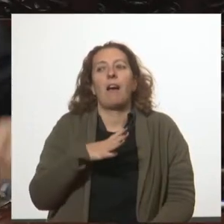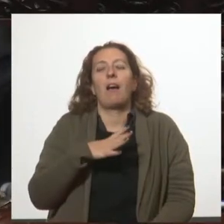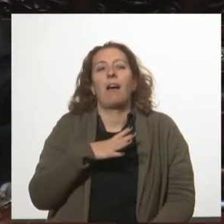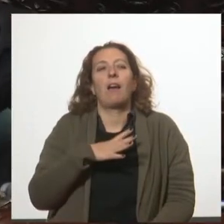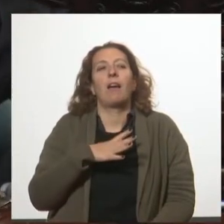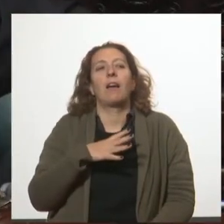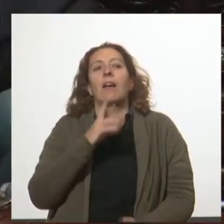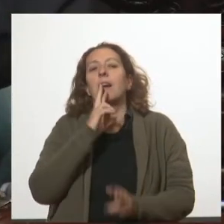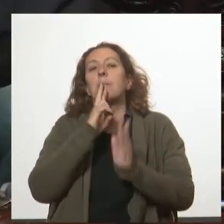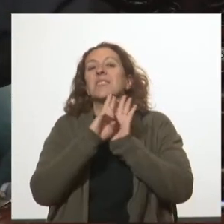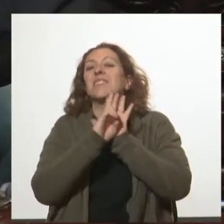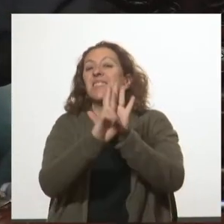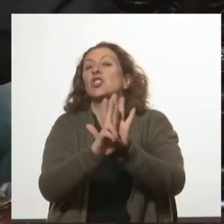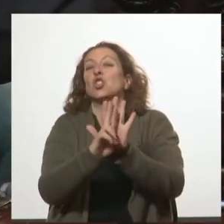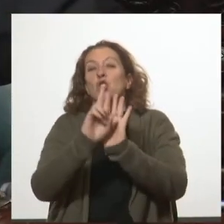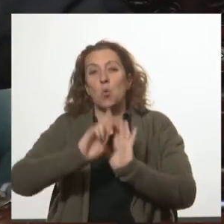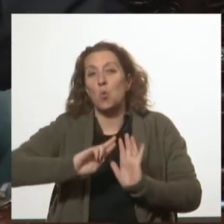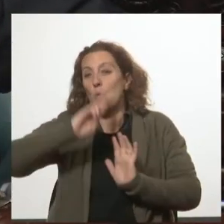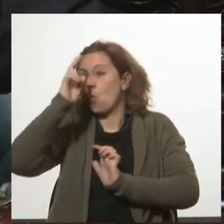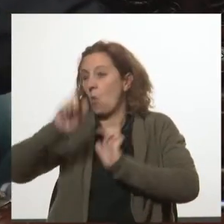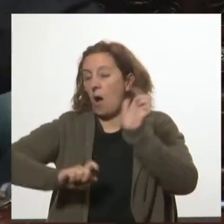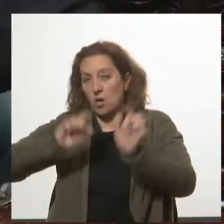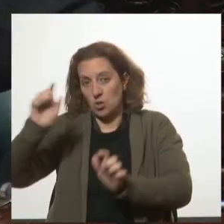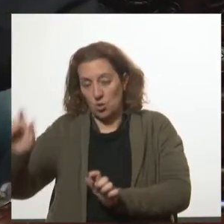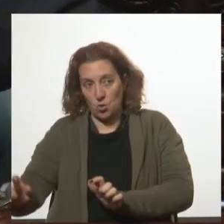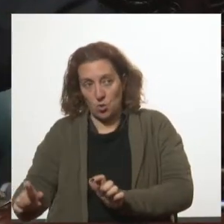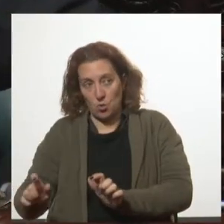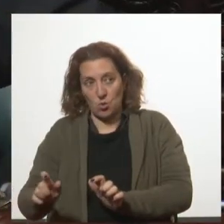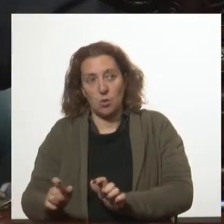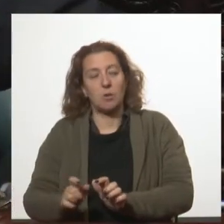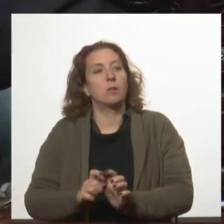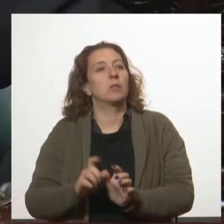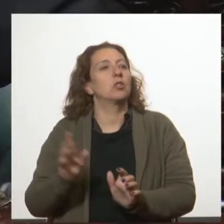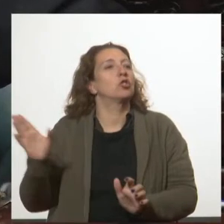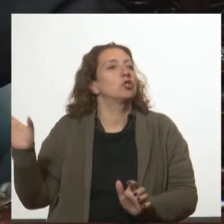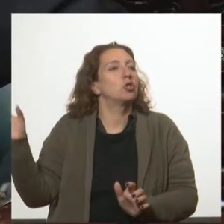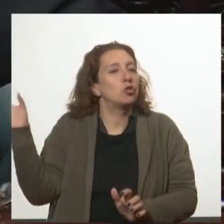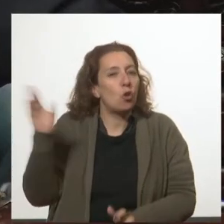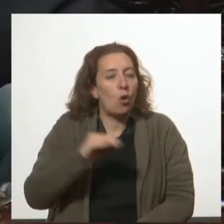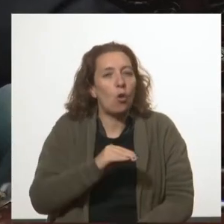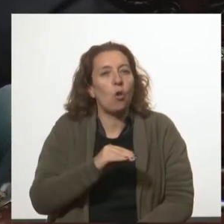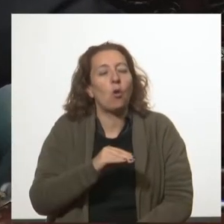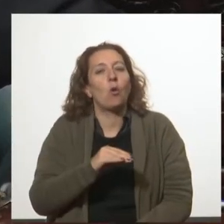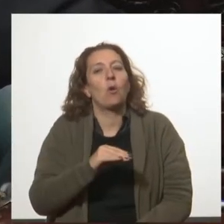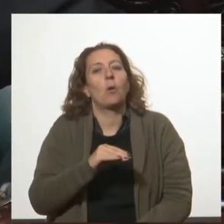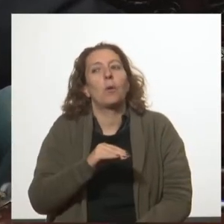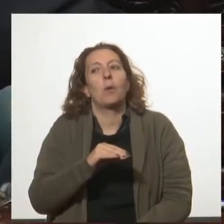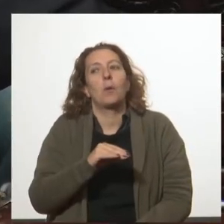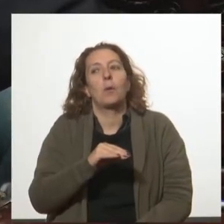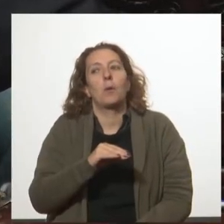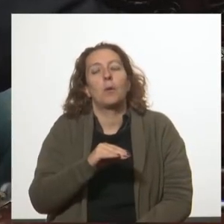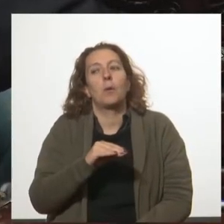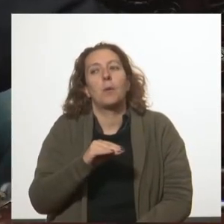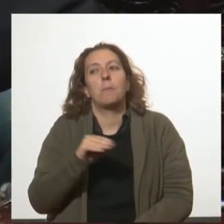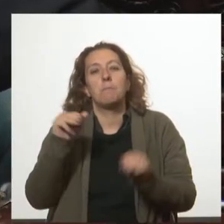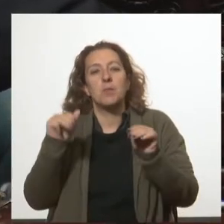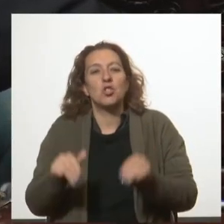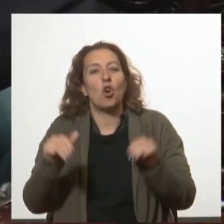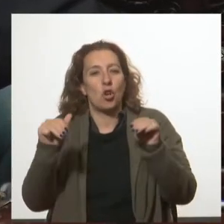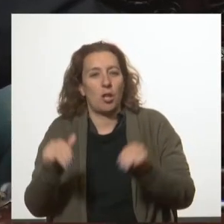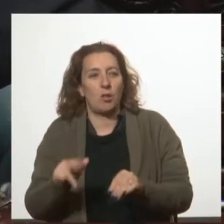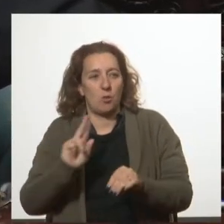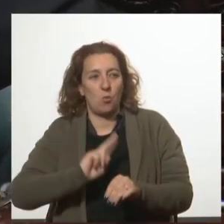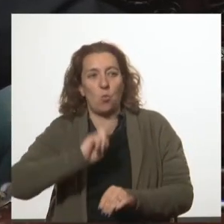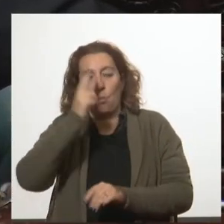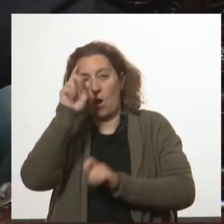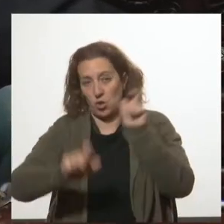uruguayos porque acá está la representatividad genuina todas de los millones de uruguayos que